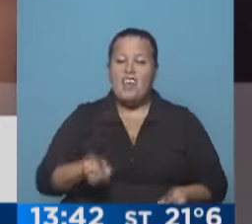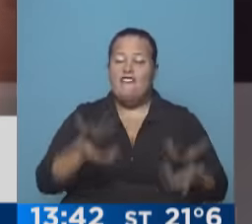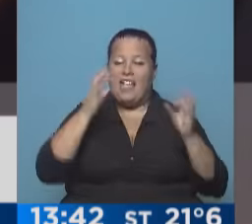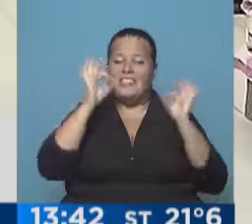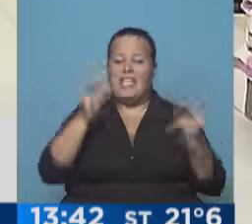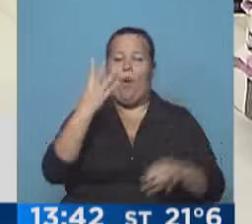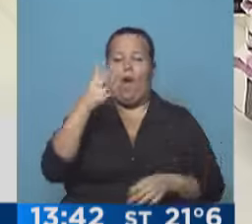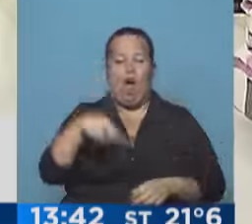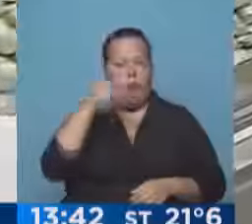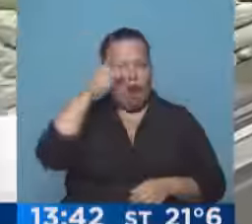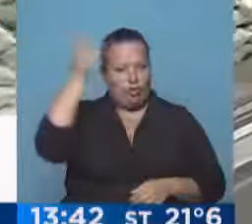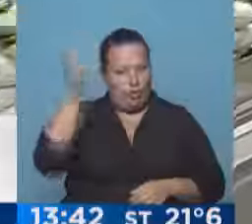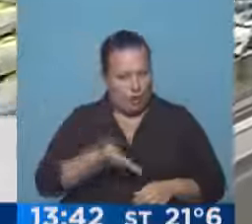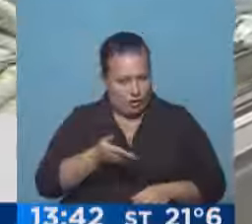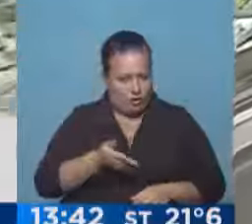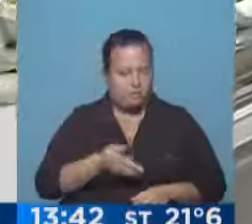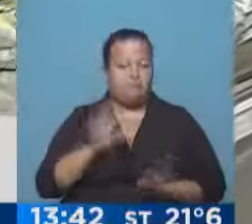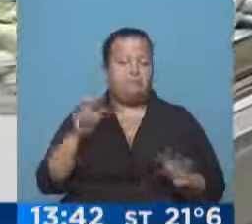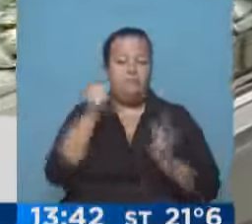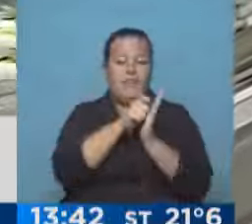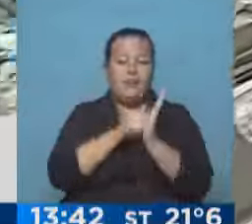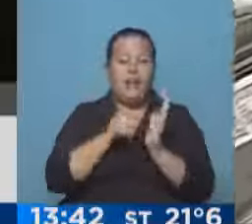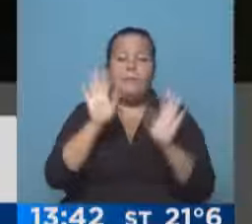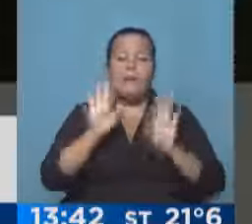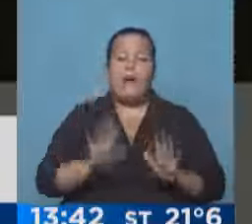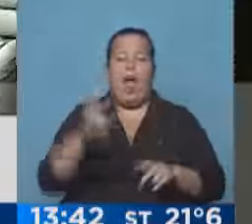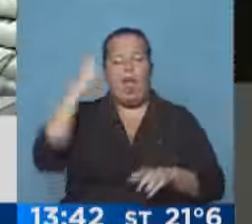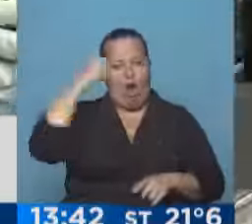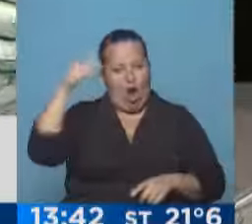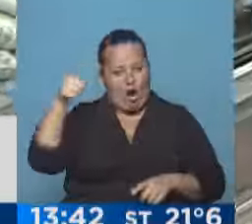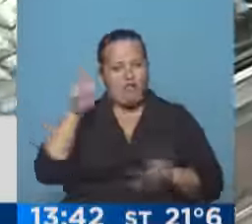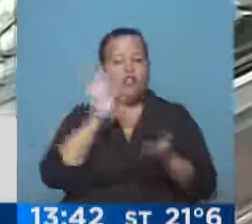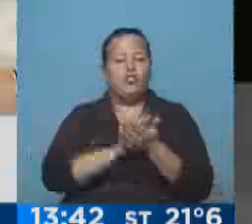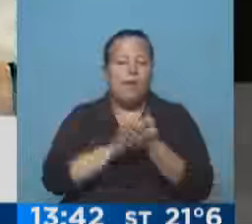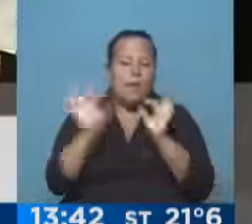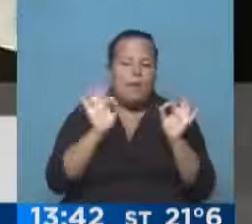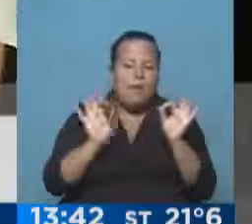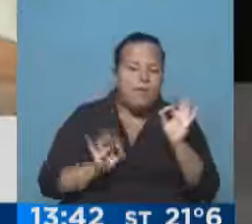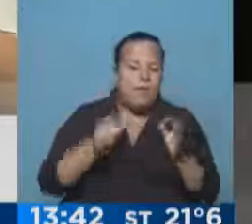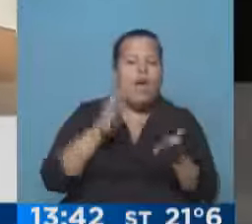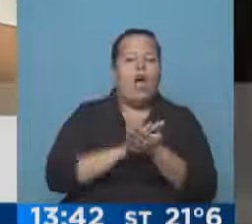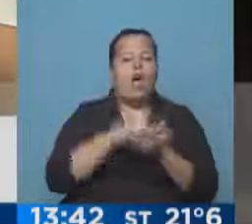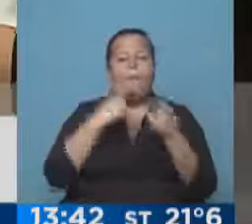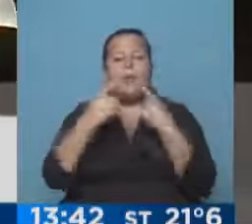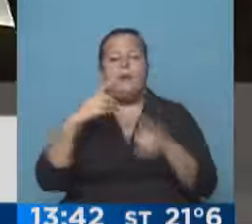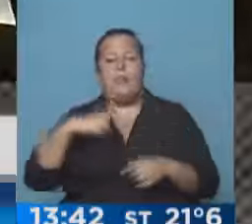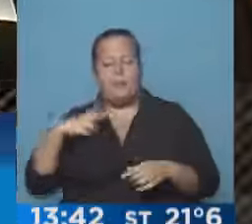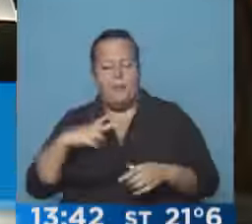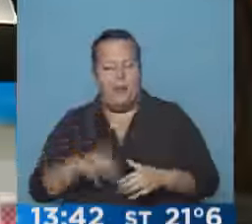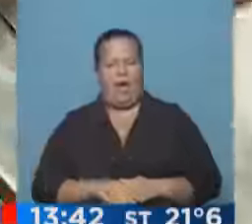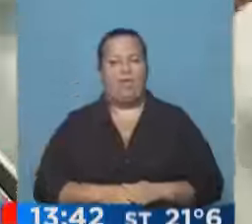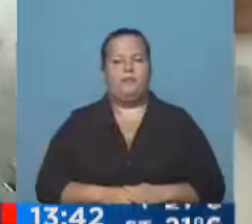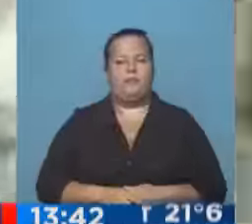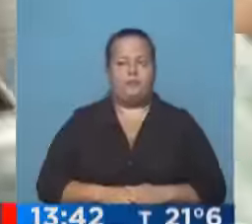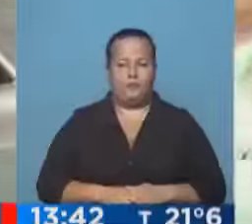alcanzó el 4,8%, según el índice elaborado por el Congreso basado en estimaciones de consultoras privadas.